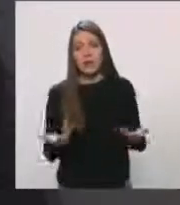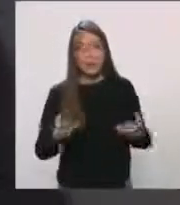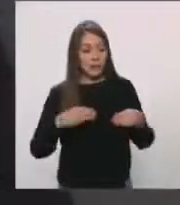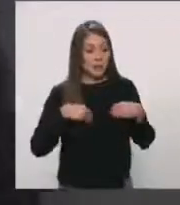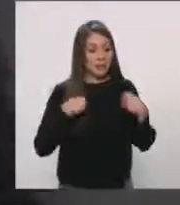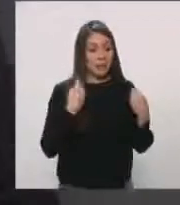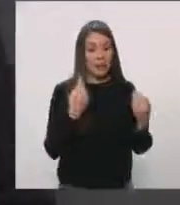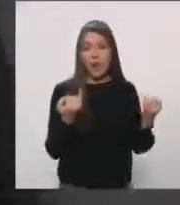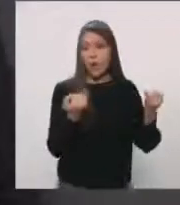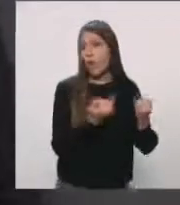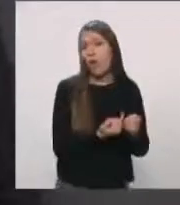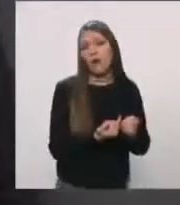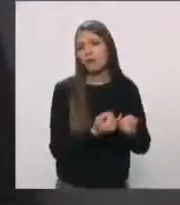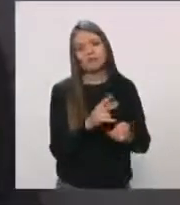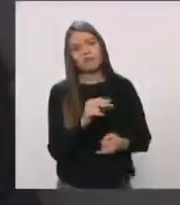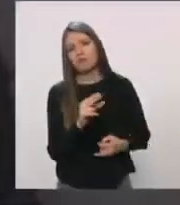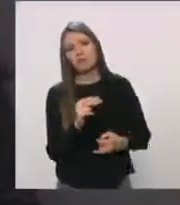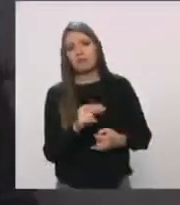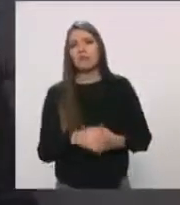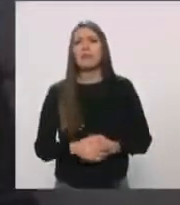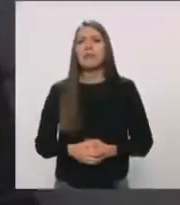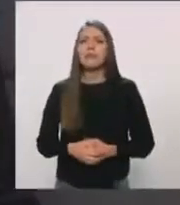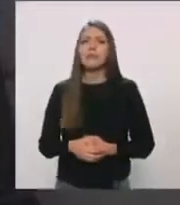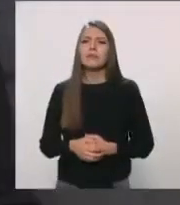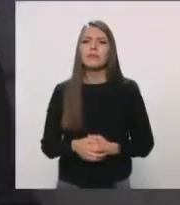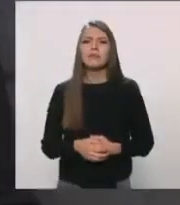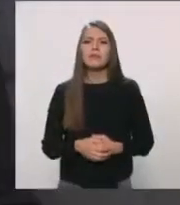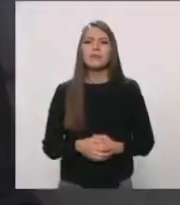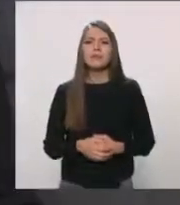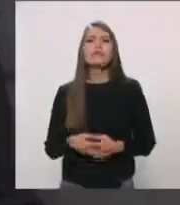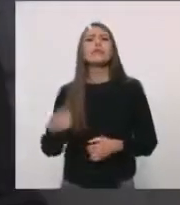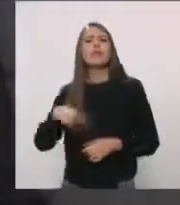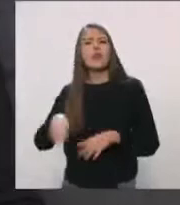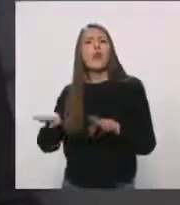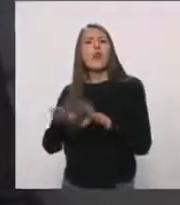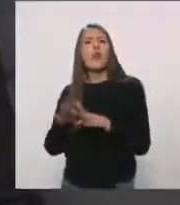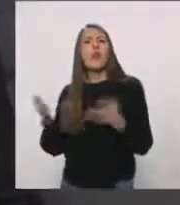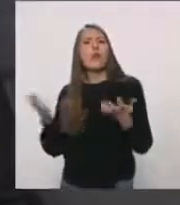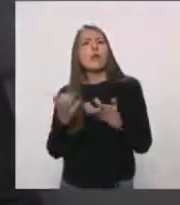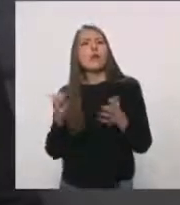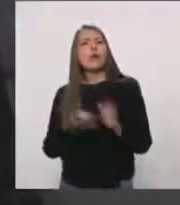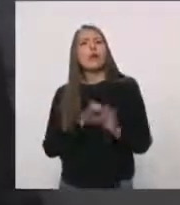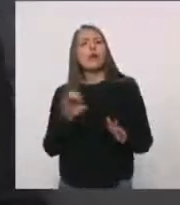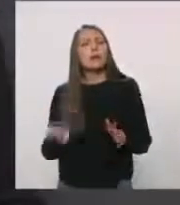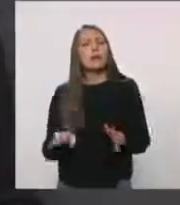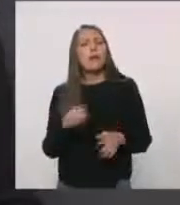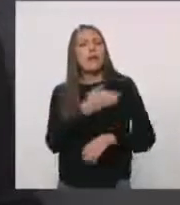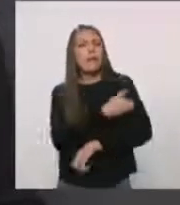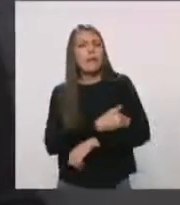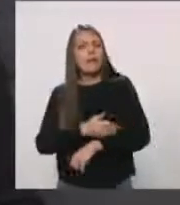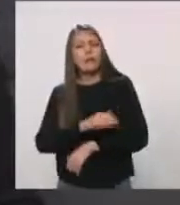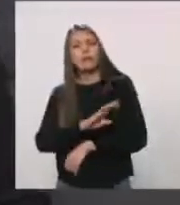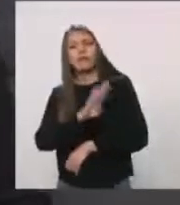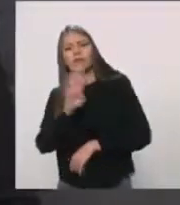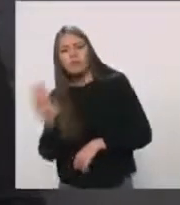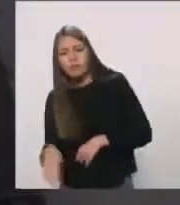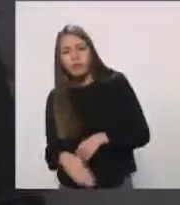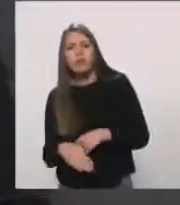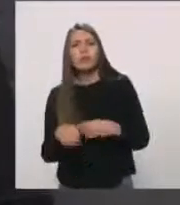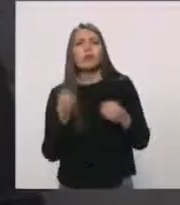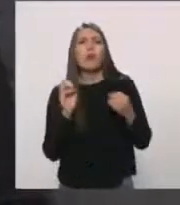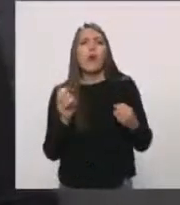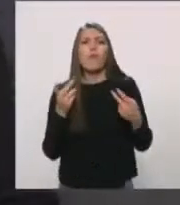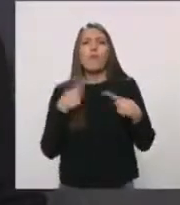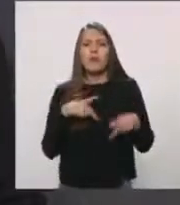igual. Y por otro lado, también cómo hacemos para llevar el duelo si es que hemos perdido algún familiar en esta pandemia, alguna